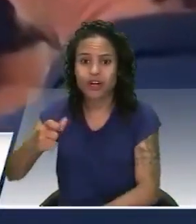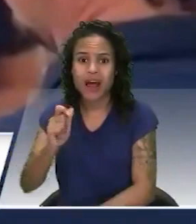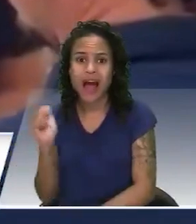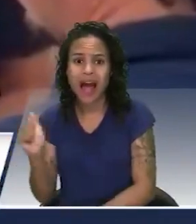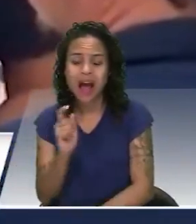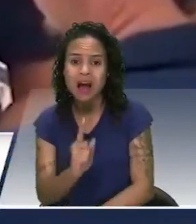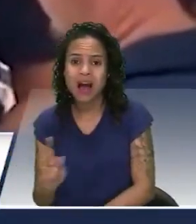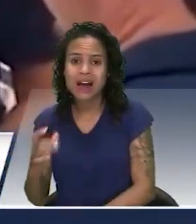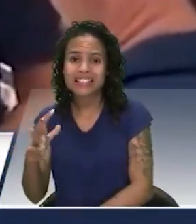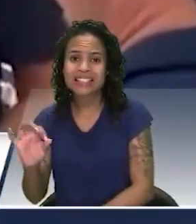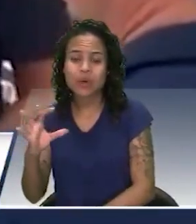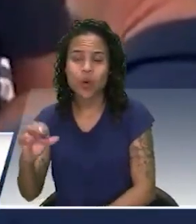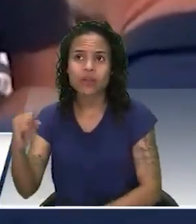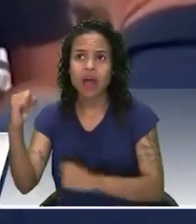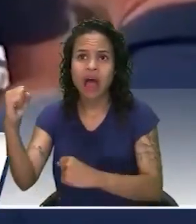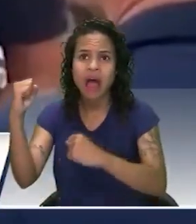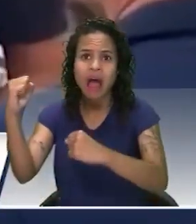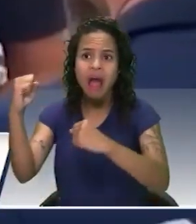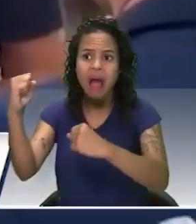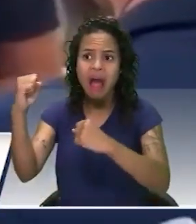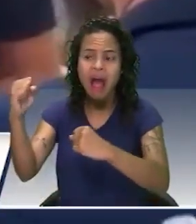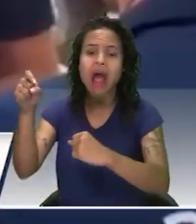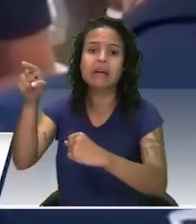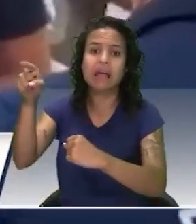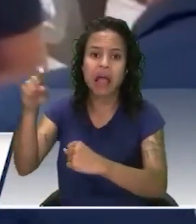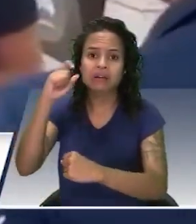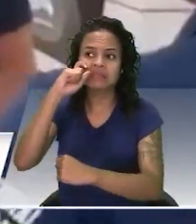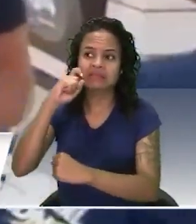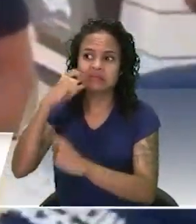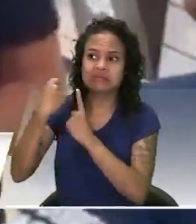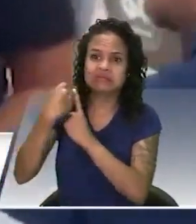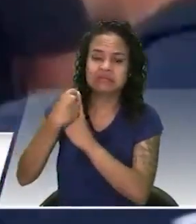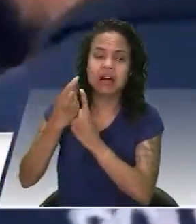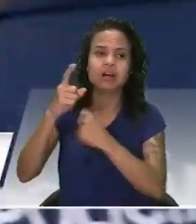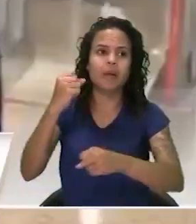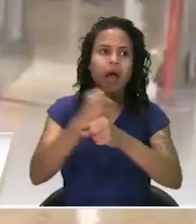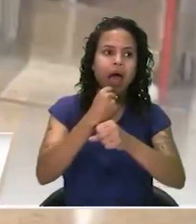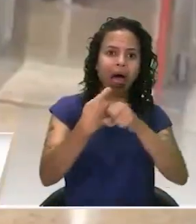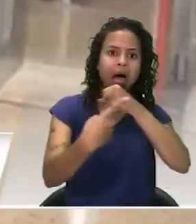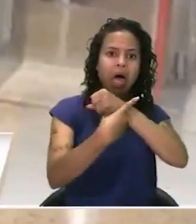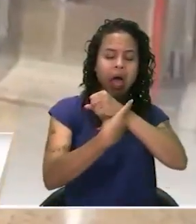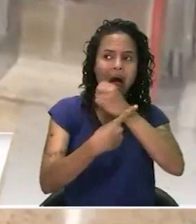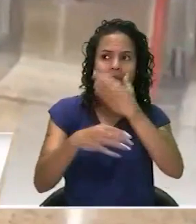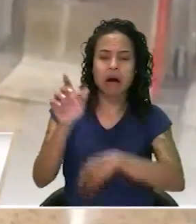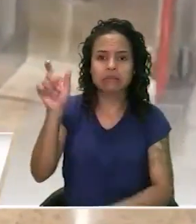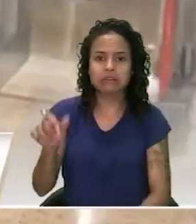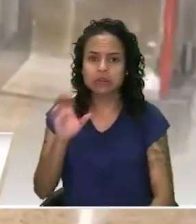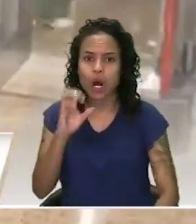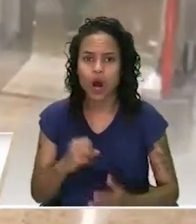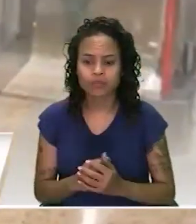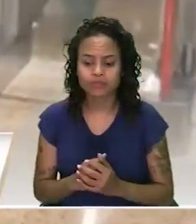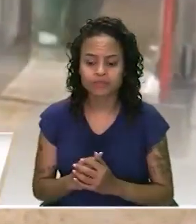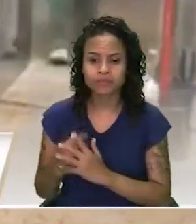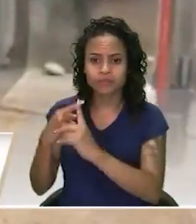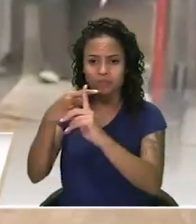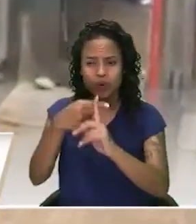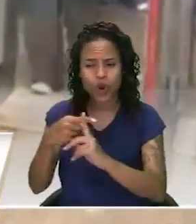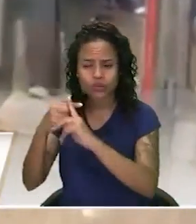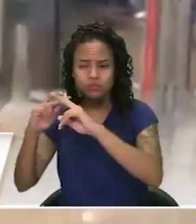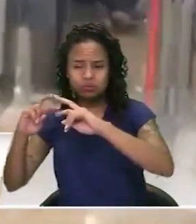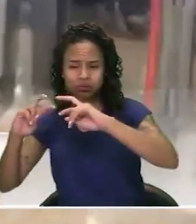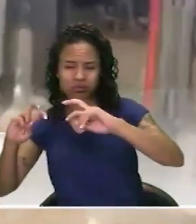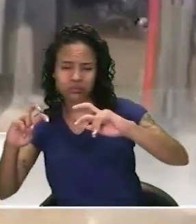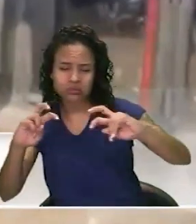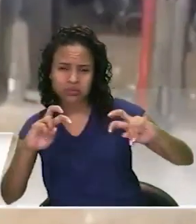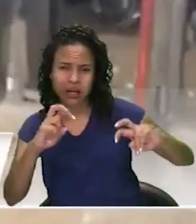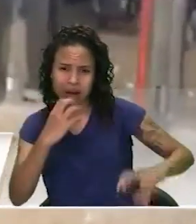en donde aseguran ser víctimas de acoso sexual y laboral por parte del funcionario. La Procuraduría analizará si Cantes Céspedes, en su posición